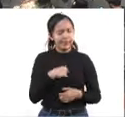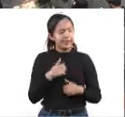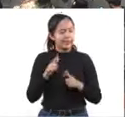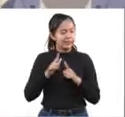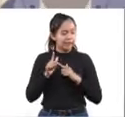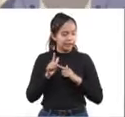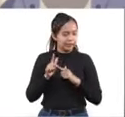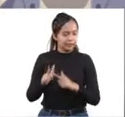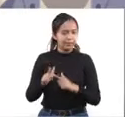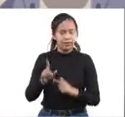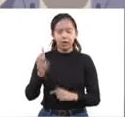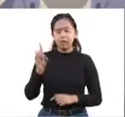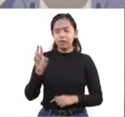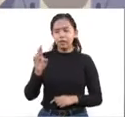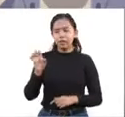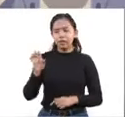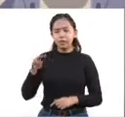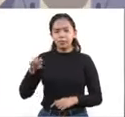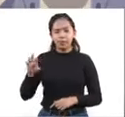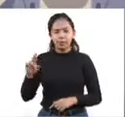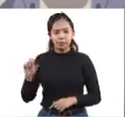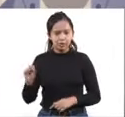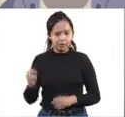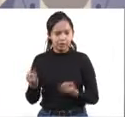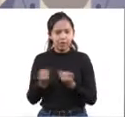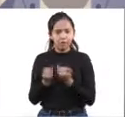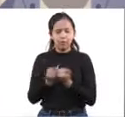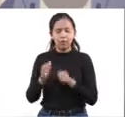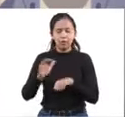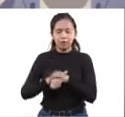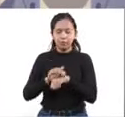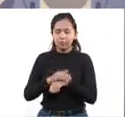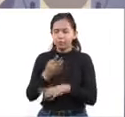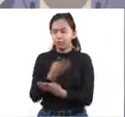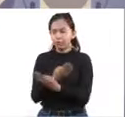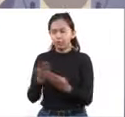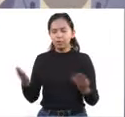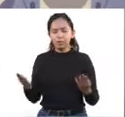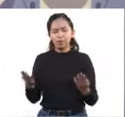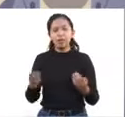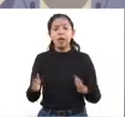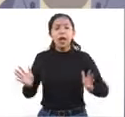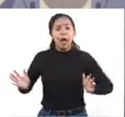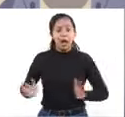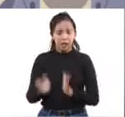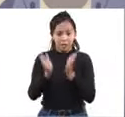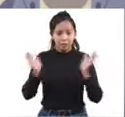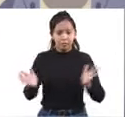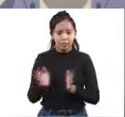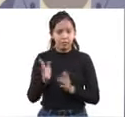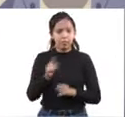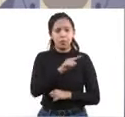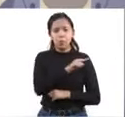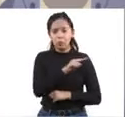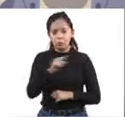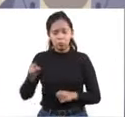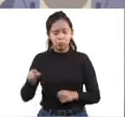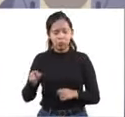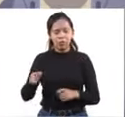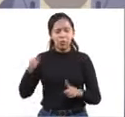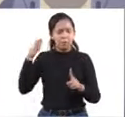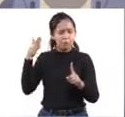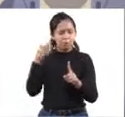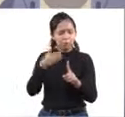Dreamers y amigos presentes, los animo a que sigan trabajando por cumplir sus